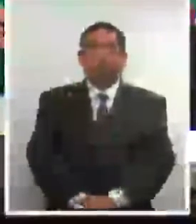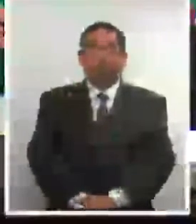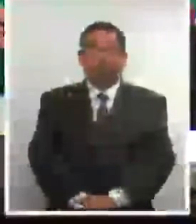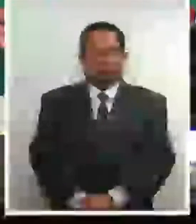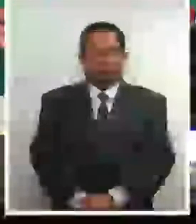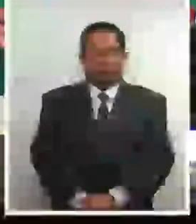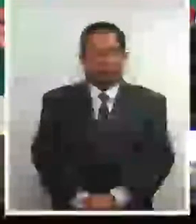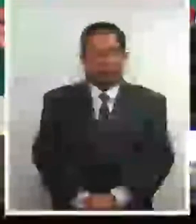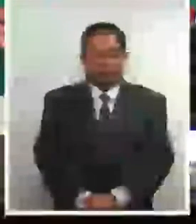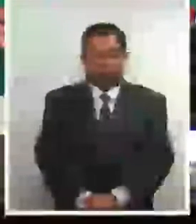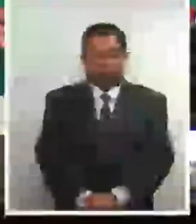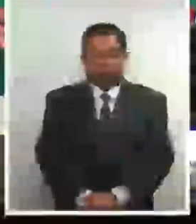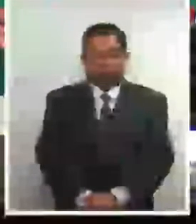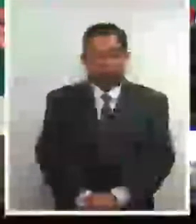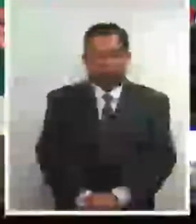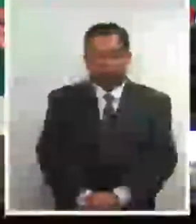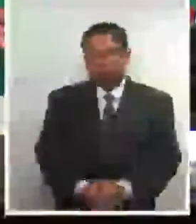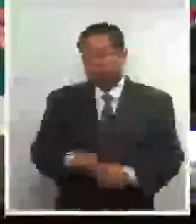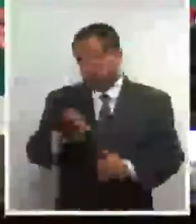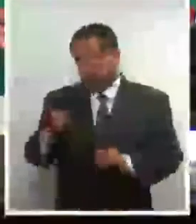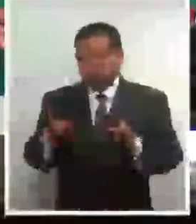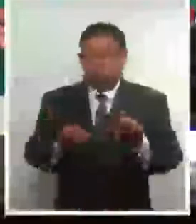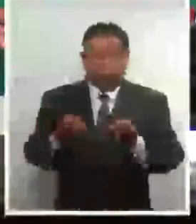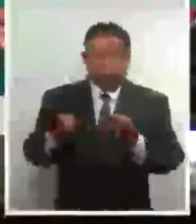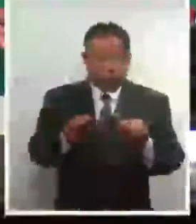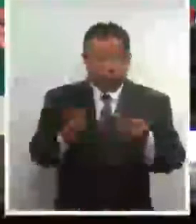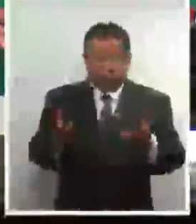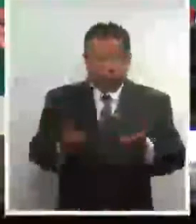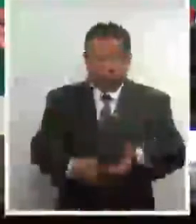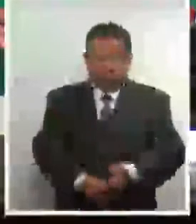¿Está a favor? ¿Sigue en contra?